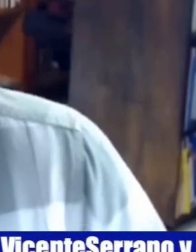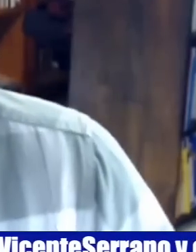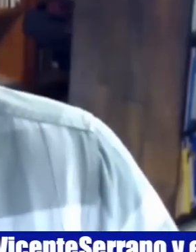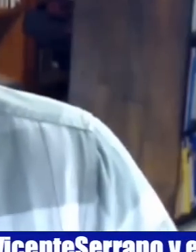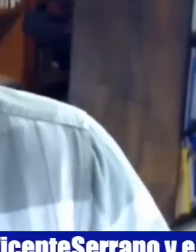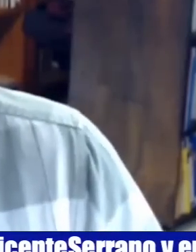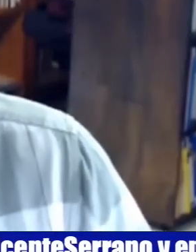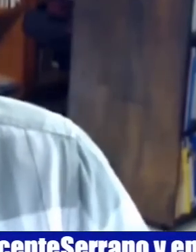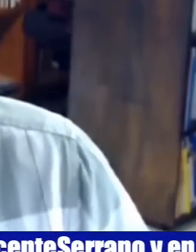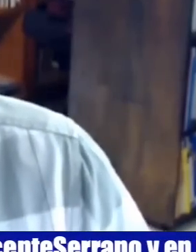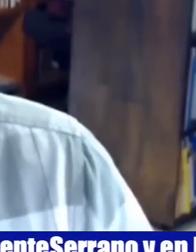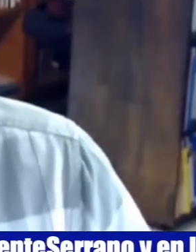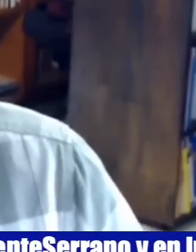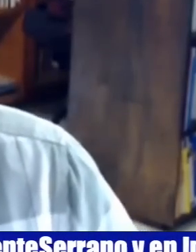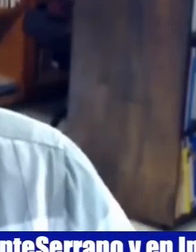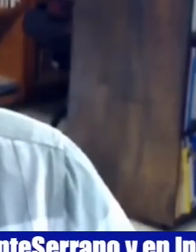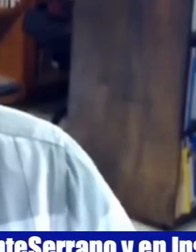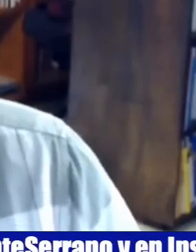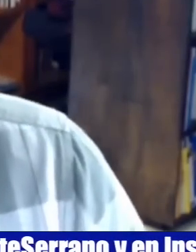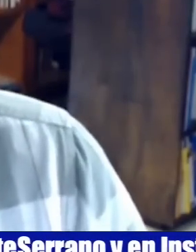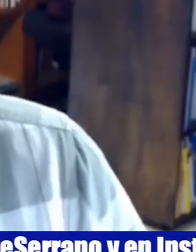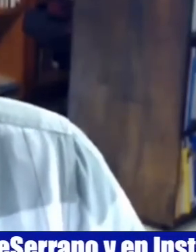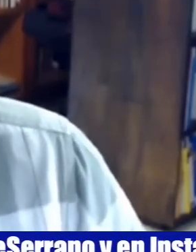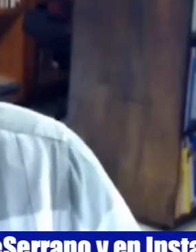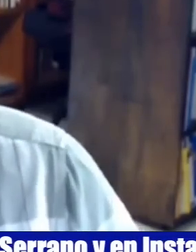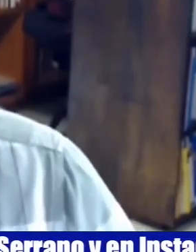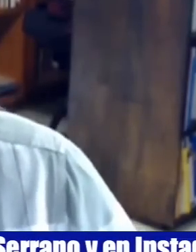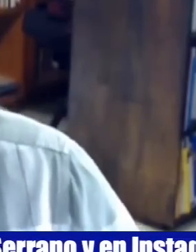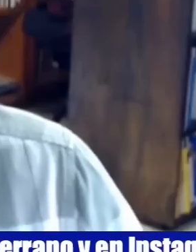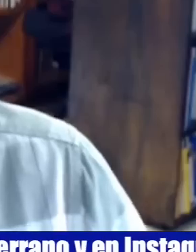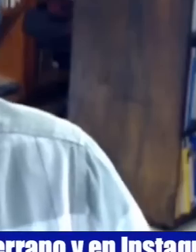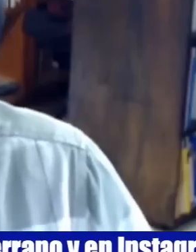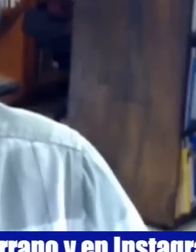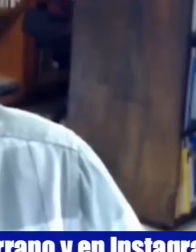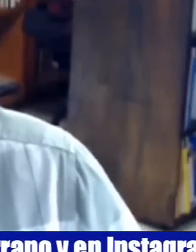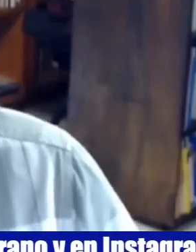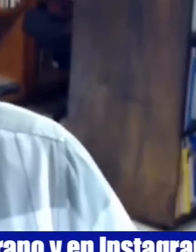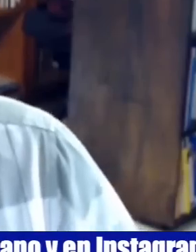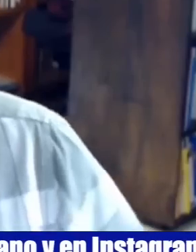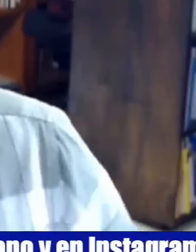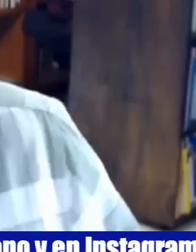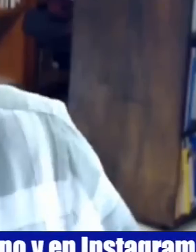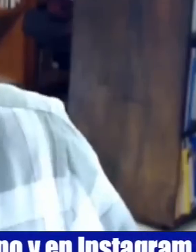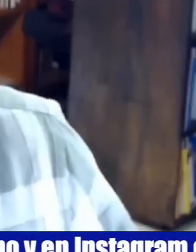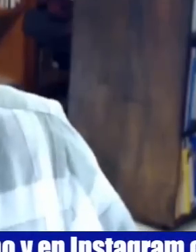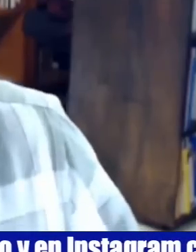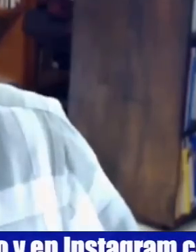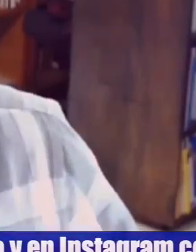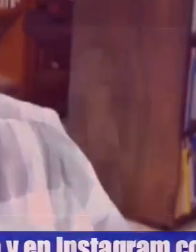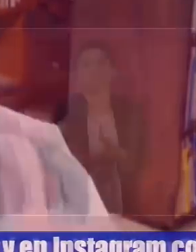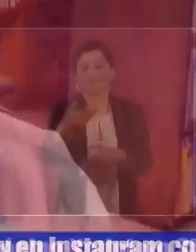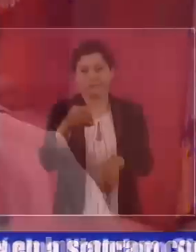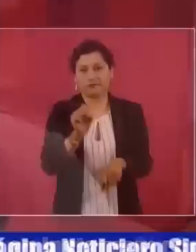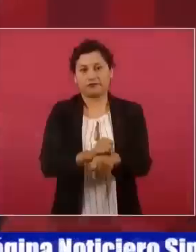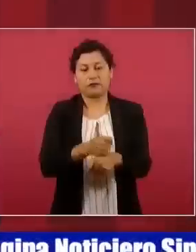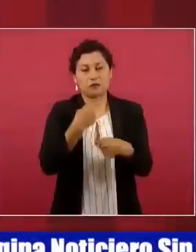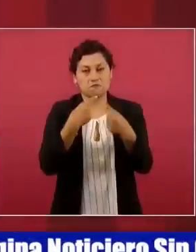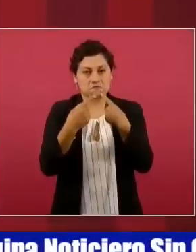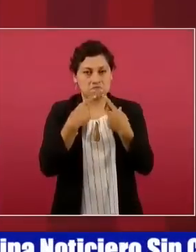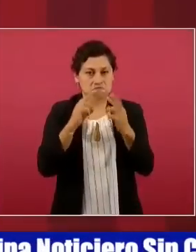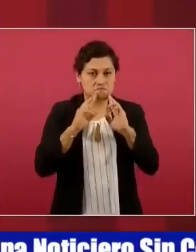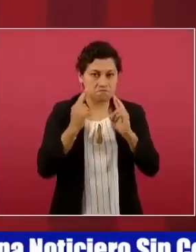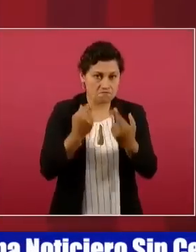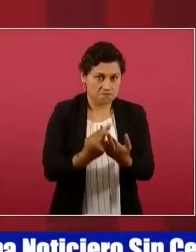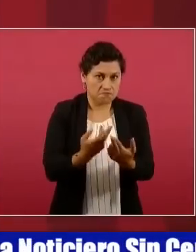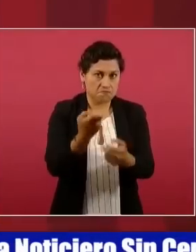que eso no es, incluso hoy en la mañana lo dejó en claro. Yo le reconocí a Enrique Peña Nieto, dijo Andrés Manuel, que no se haya involucrado en el proceso